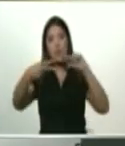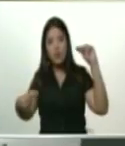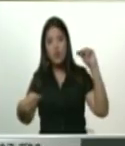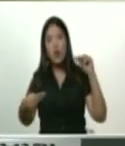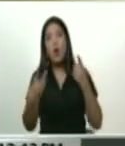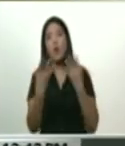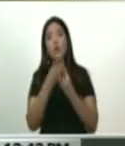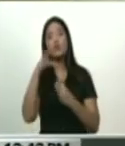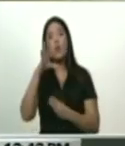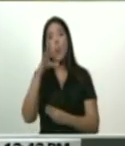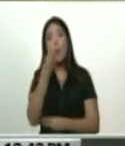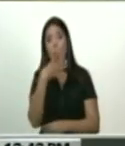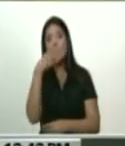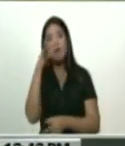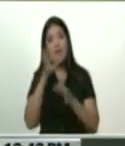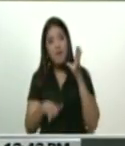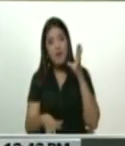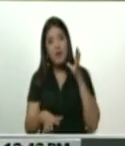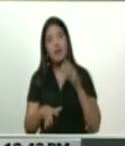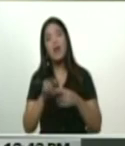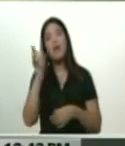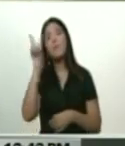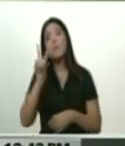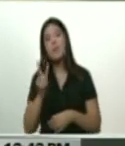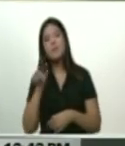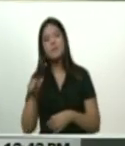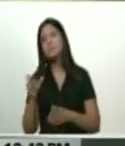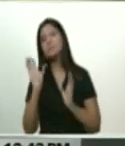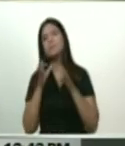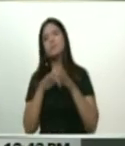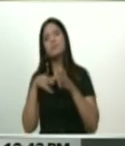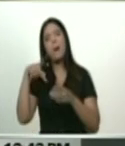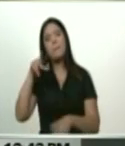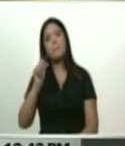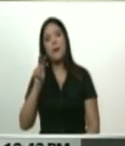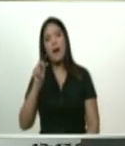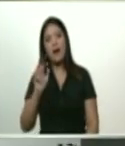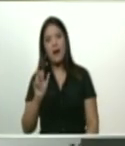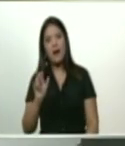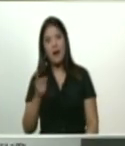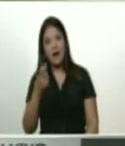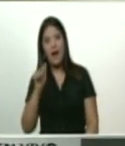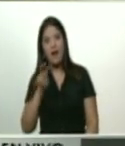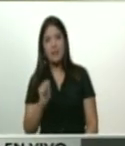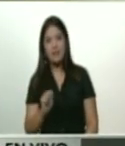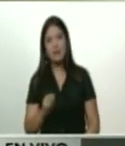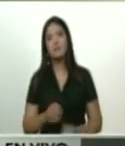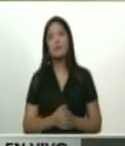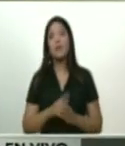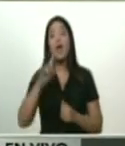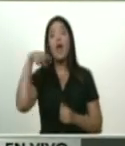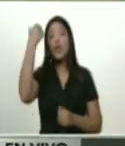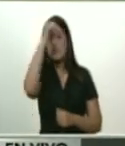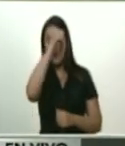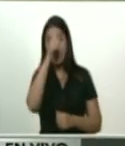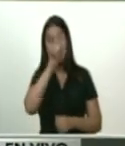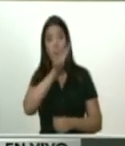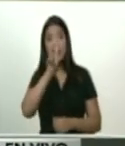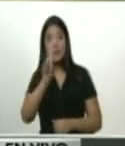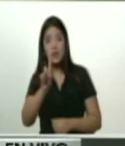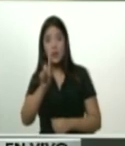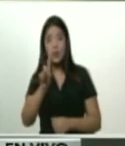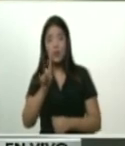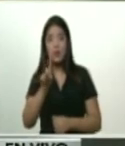Fe y Vicentico, por Venezuela, La Pagana Trinidad y Maclopedia. El domingo 22,